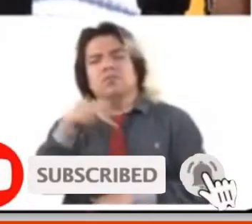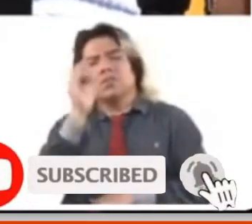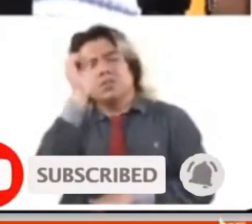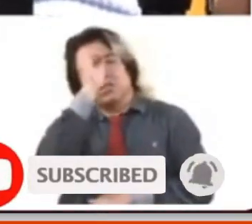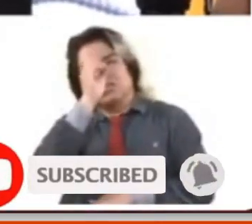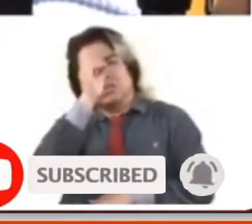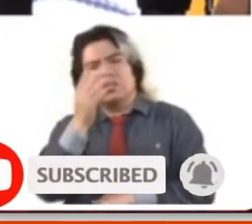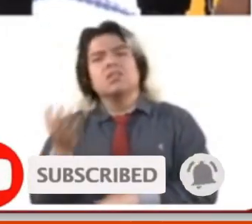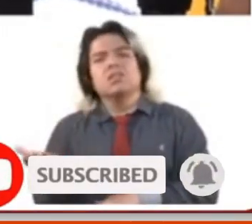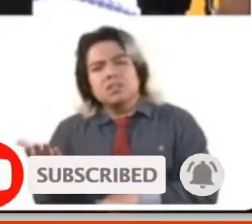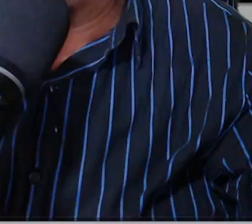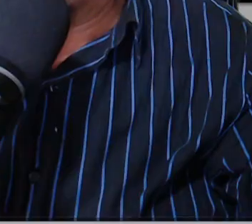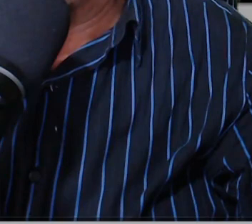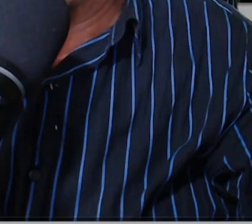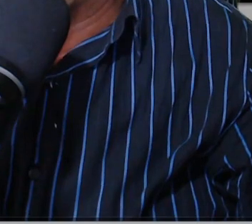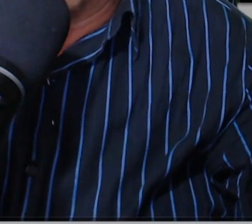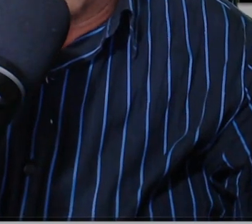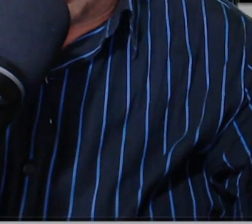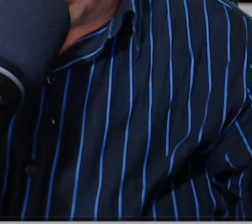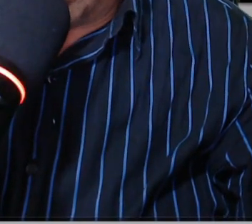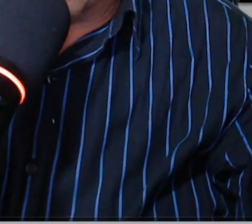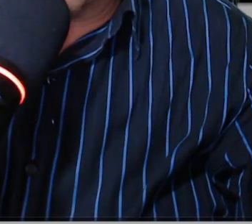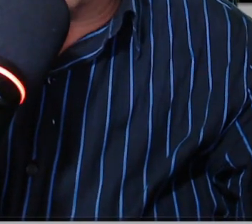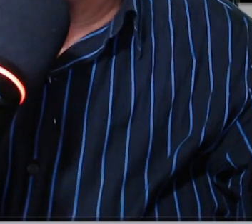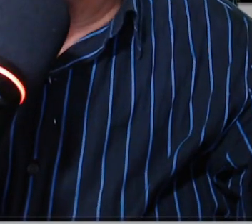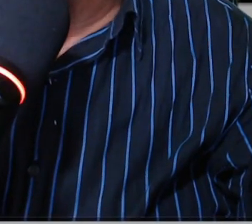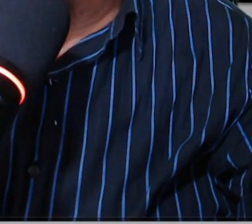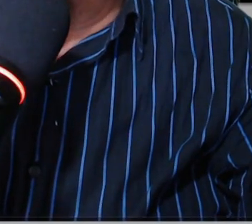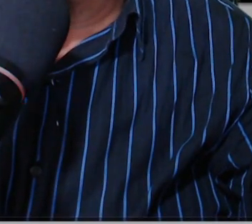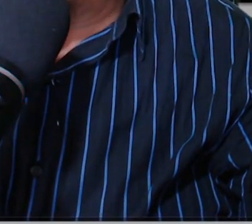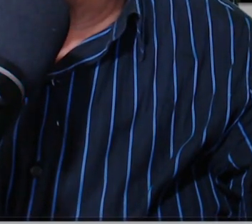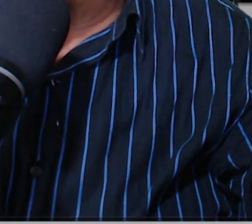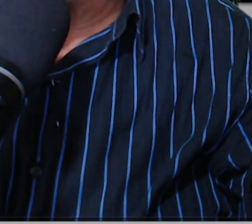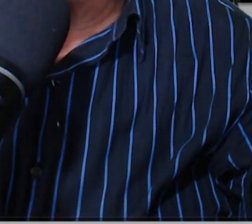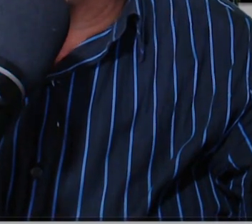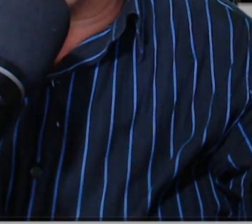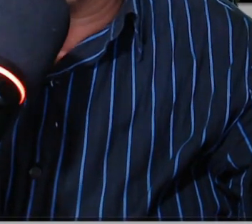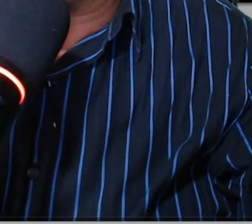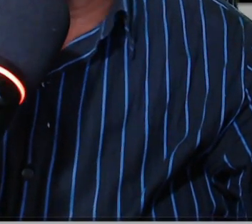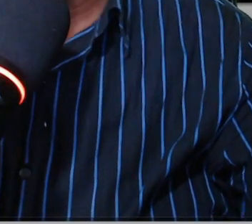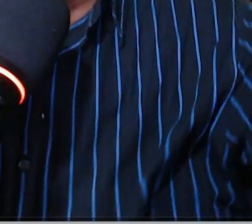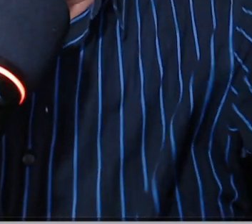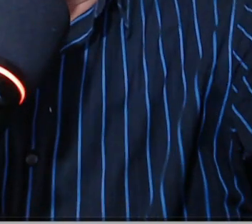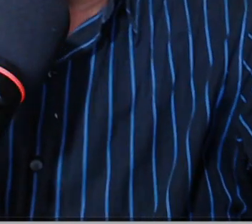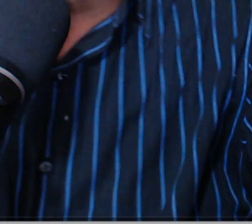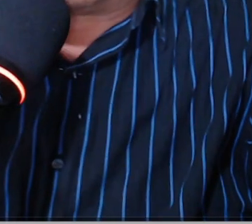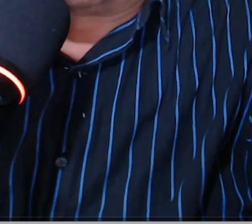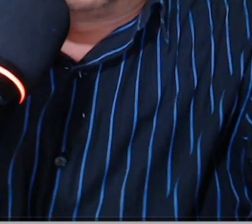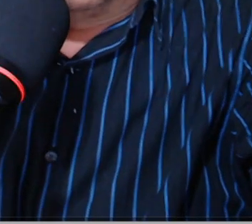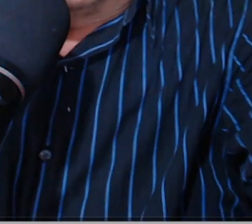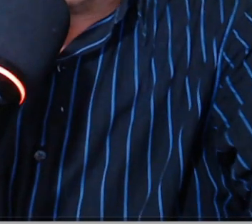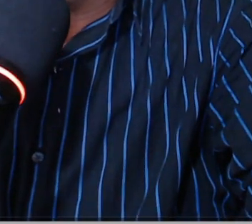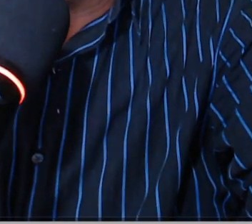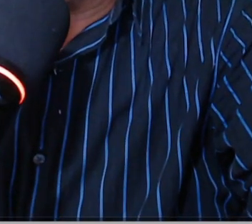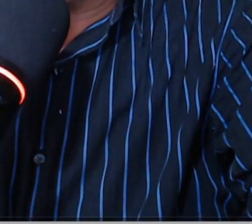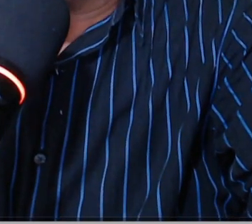estos señalamientos que acaban de realizar? Amigos y amigas, me da gusto estar nuevamente con ustedes. Vamos a ir a la información.